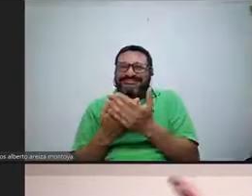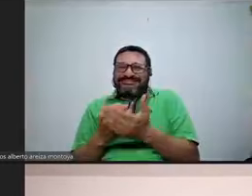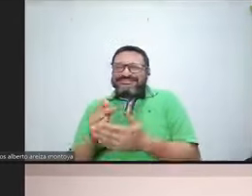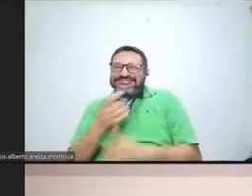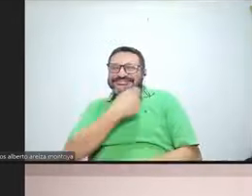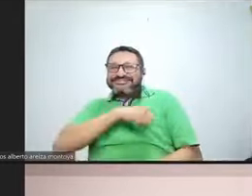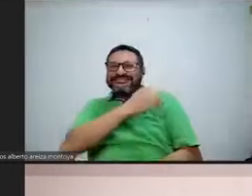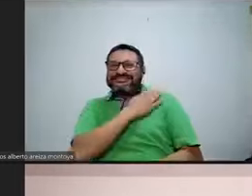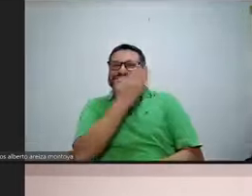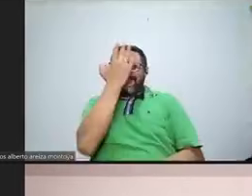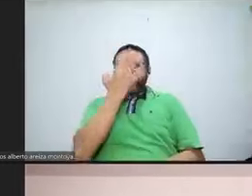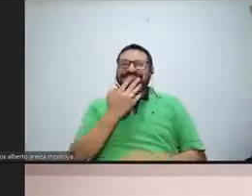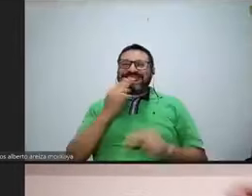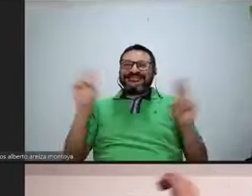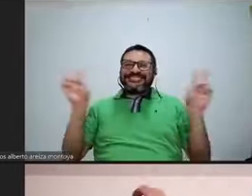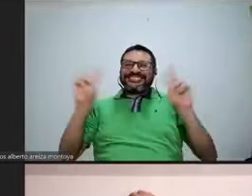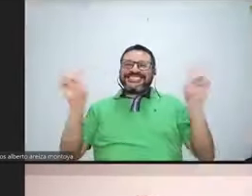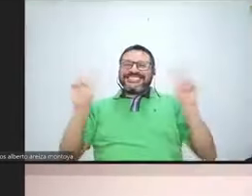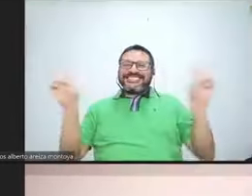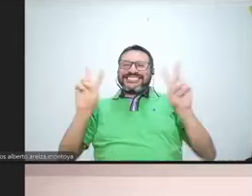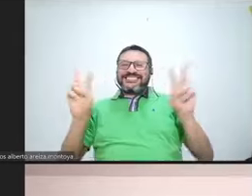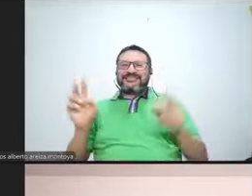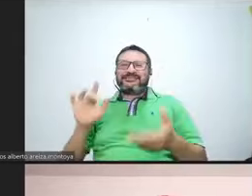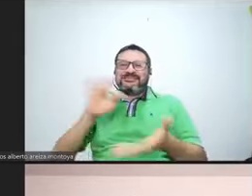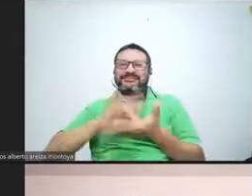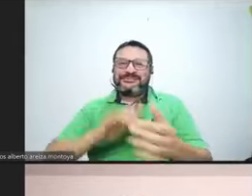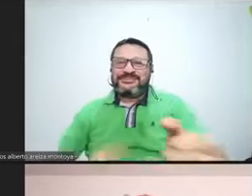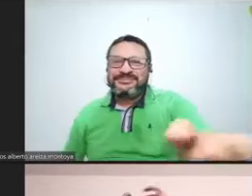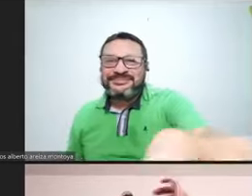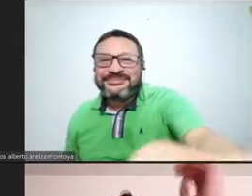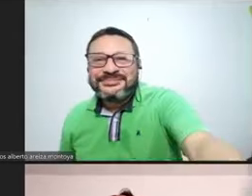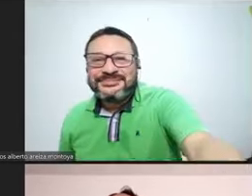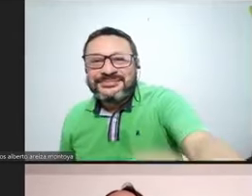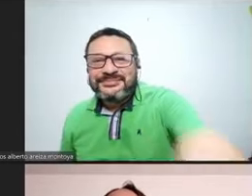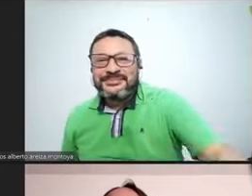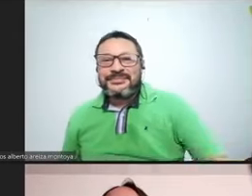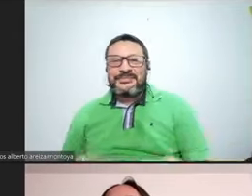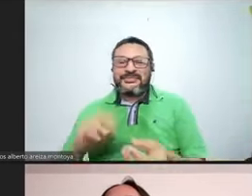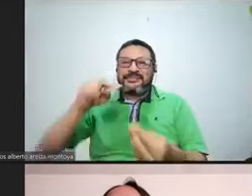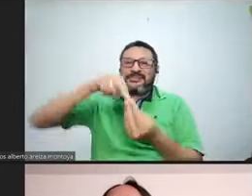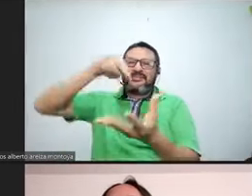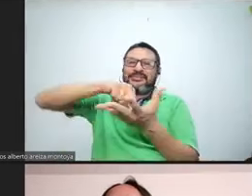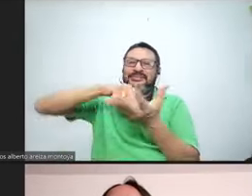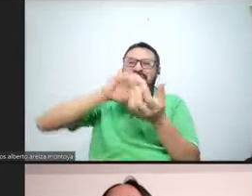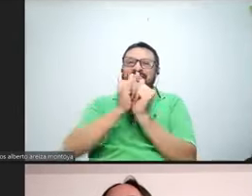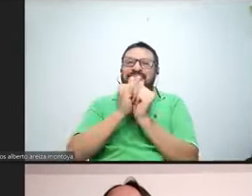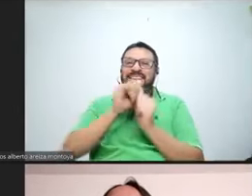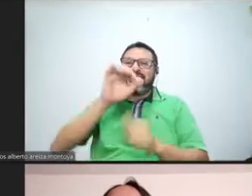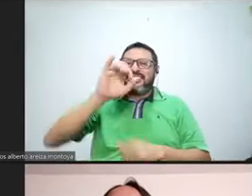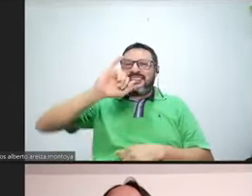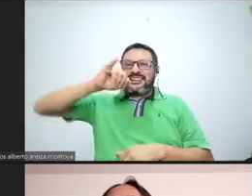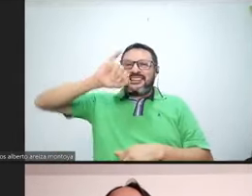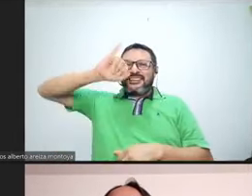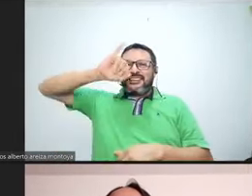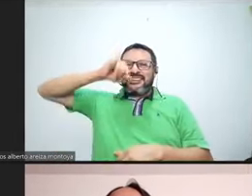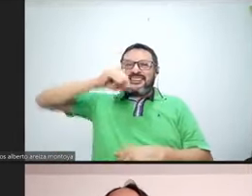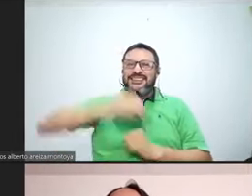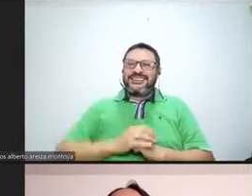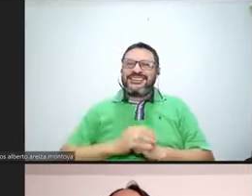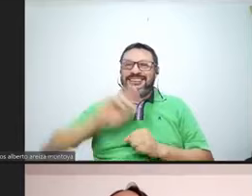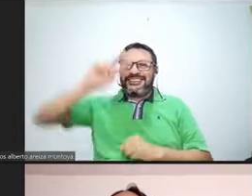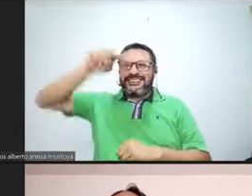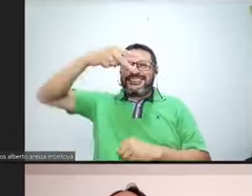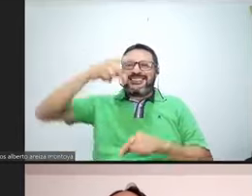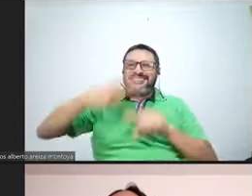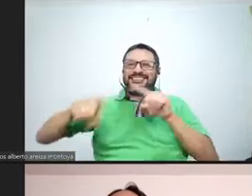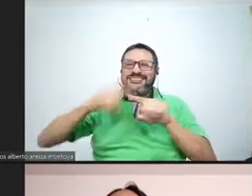TV, su programa, su magazine, con invitados del mundo deportivo de cada 8 días, en un mundo al revés, con Caroline.